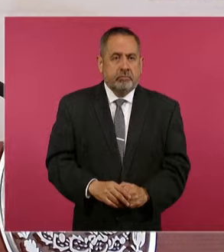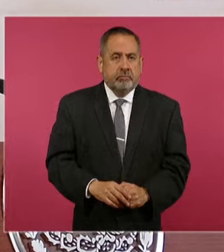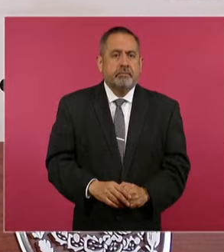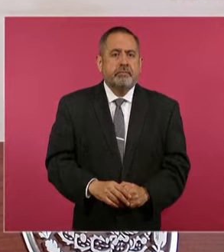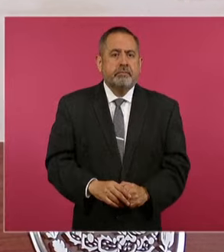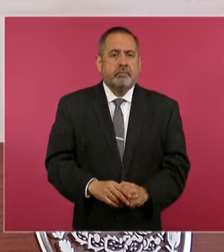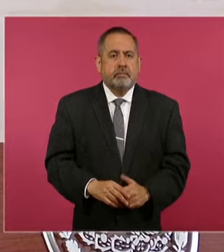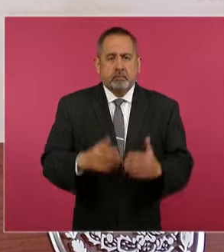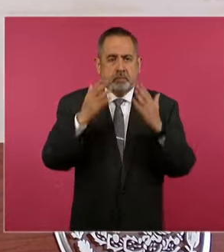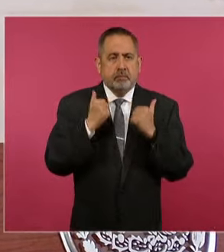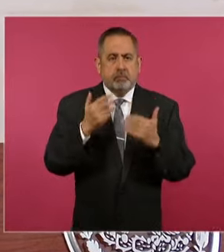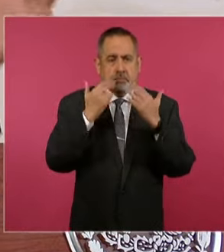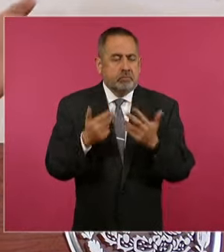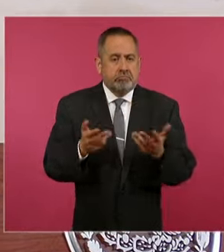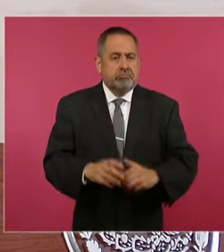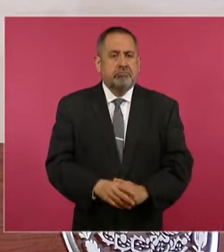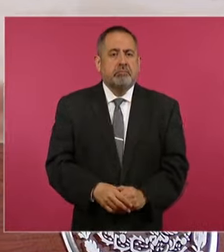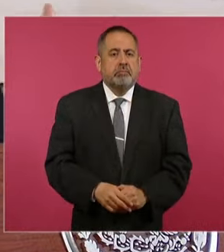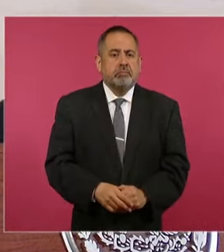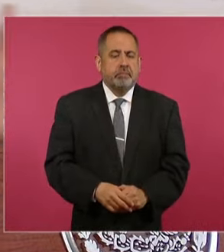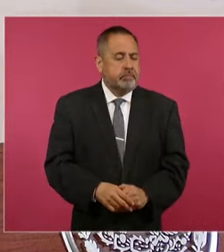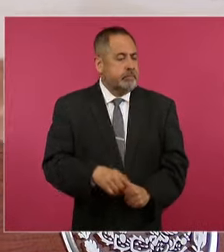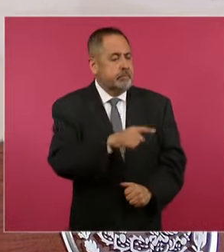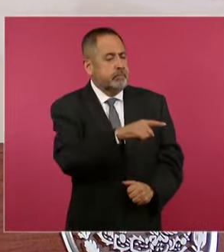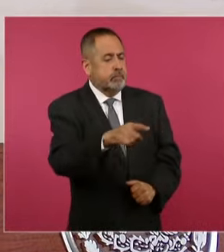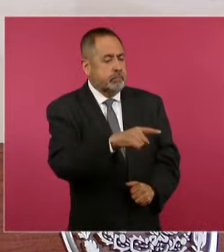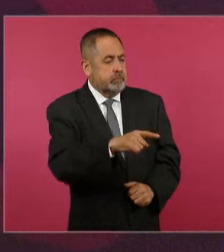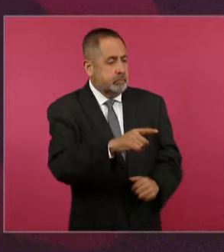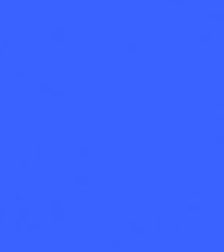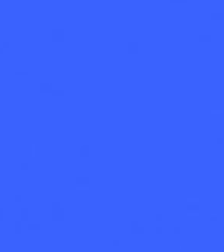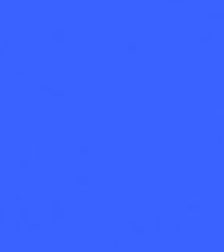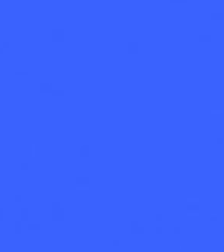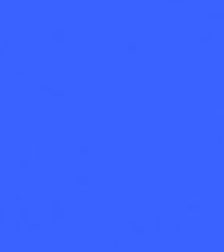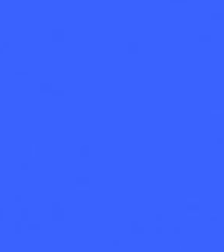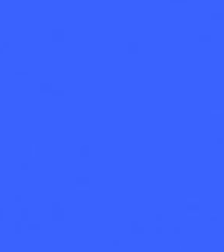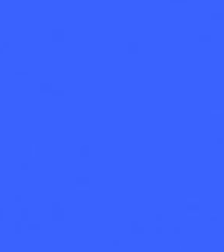afectar a la población en general se vaya afectar a la